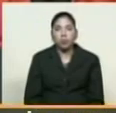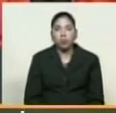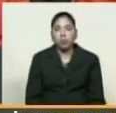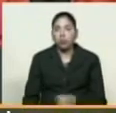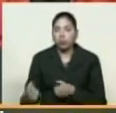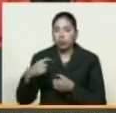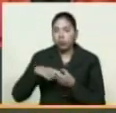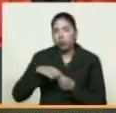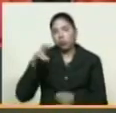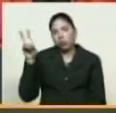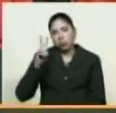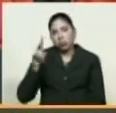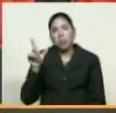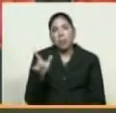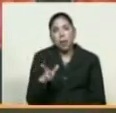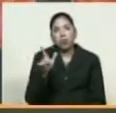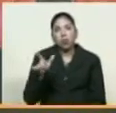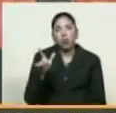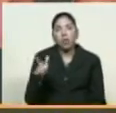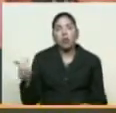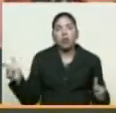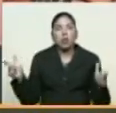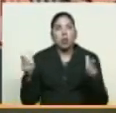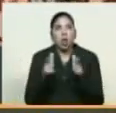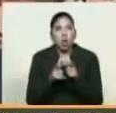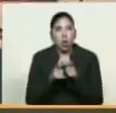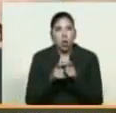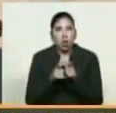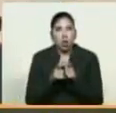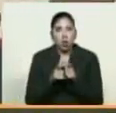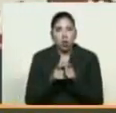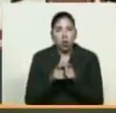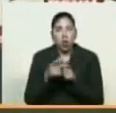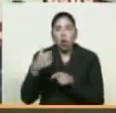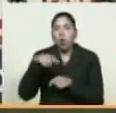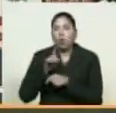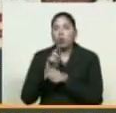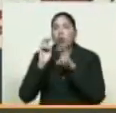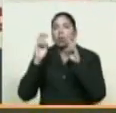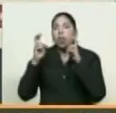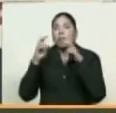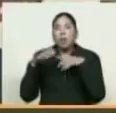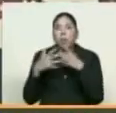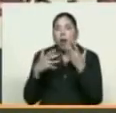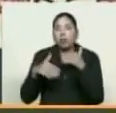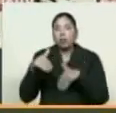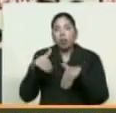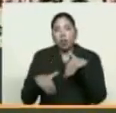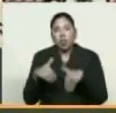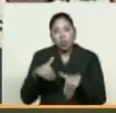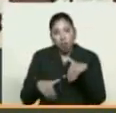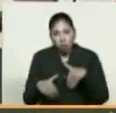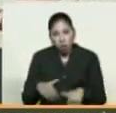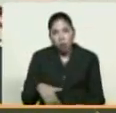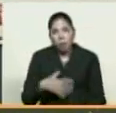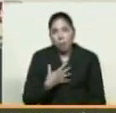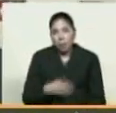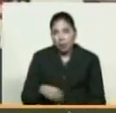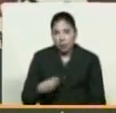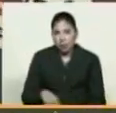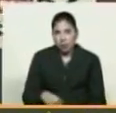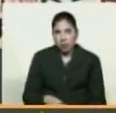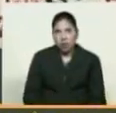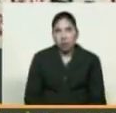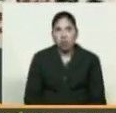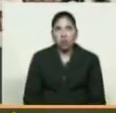partido a una reunión extraordinaria, punto único a tratar, el tema de la candidatura presidencial, que ha